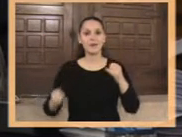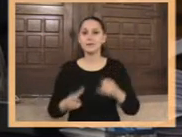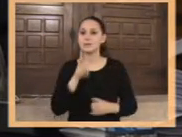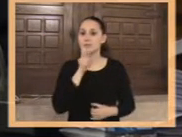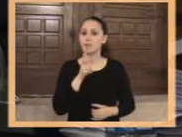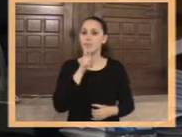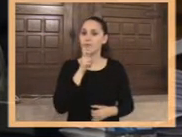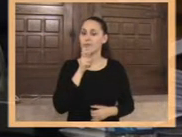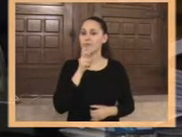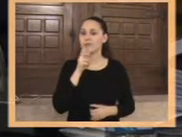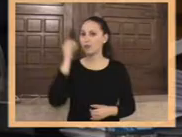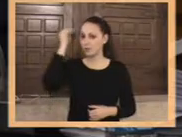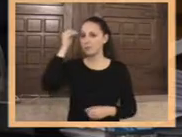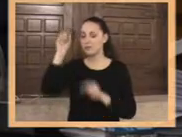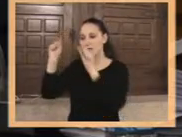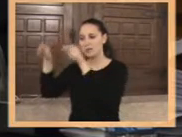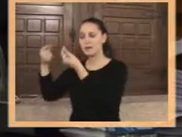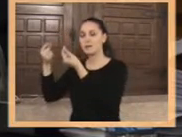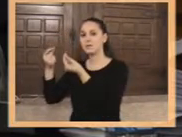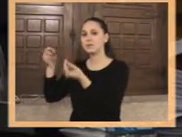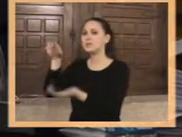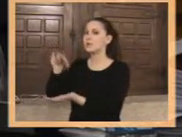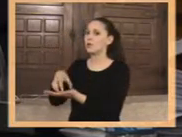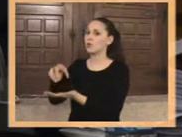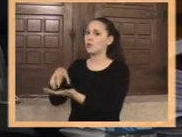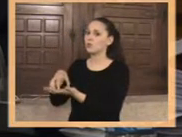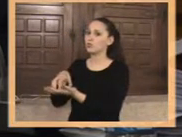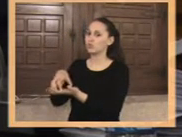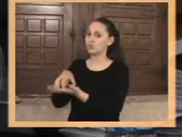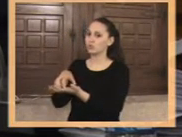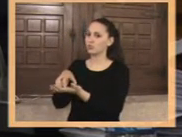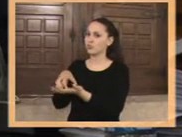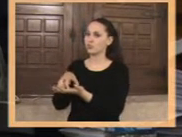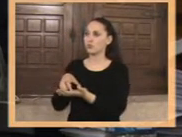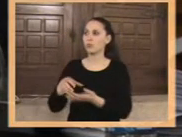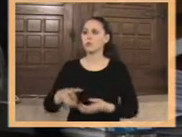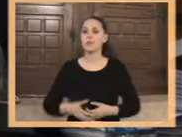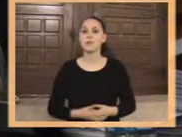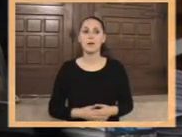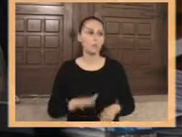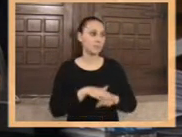un preacuerdo inmoral y de dudosa legalidad, que de confirmarse los términos en los que hemos...